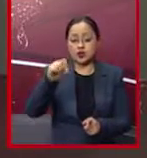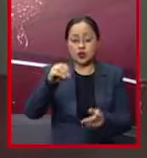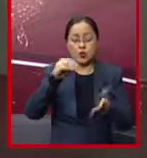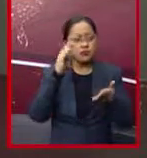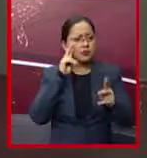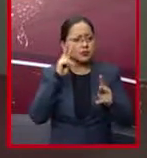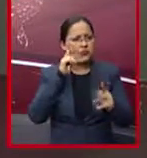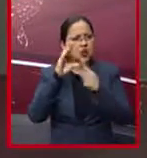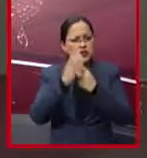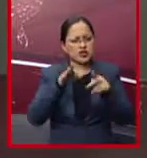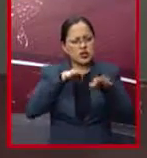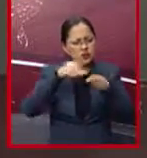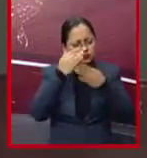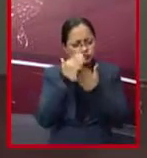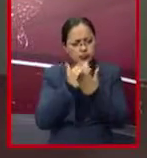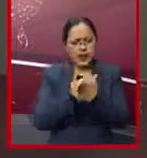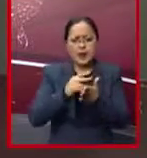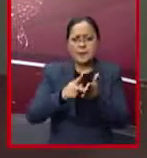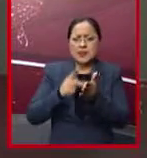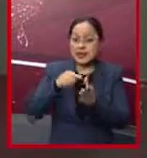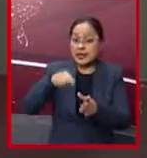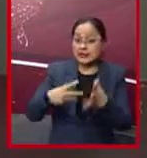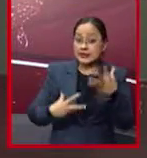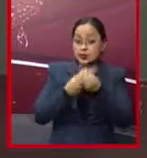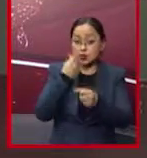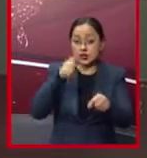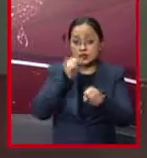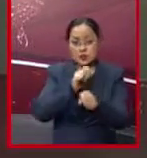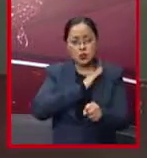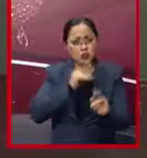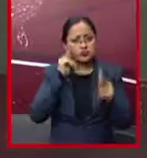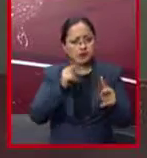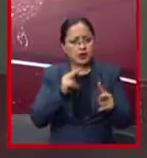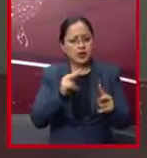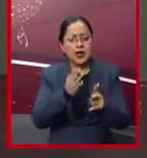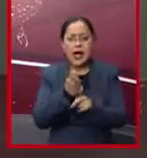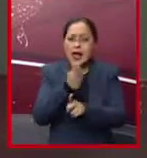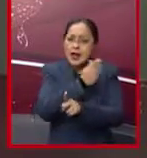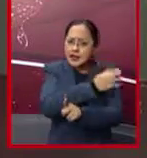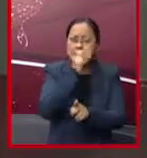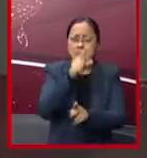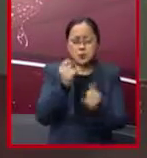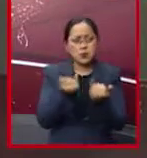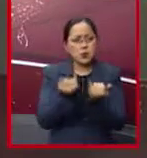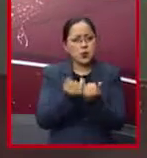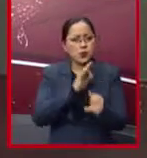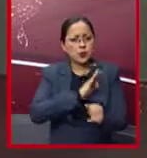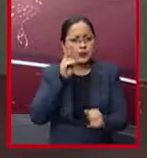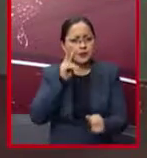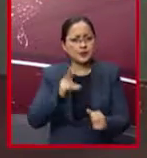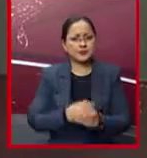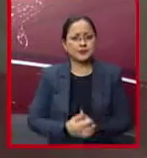comisiones más destacadas, así como la repetición de su resumen semanal de esta edición y también las anteriores. Continuamos.